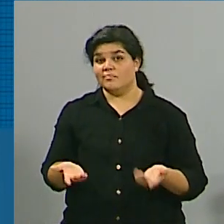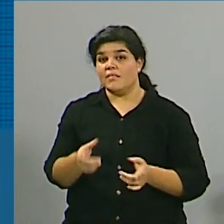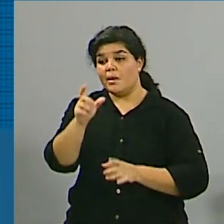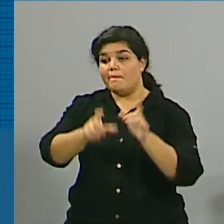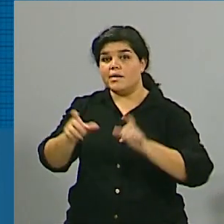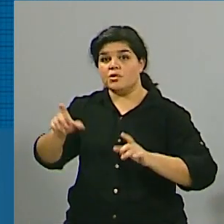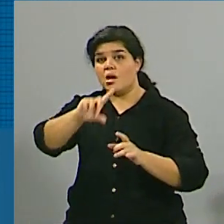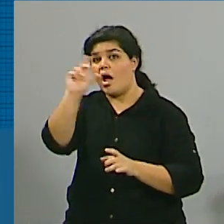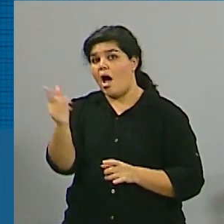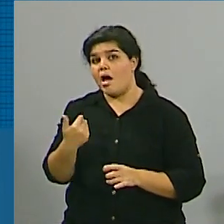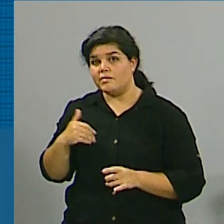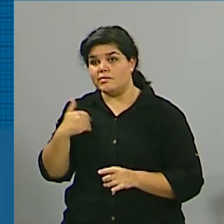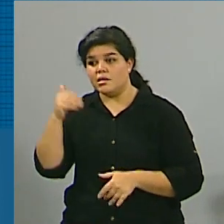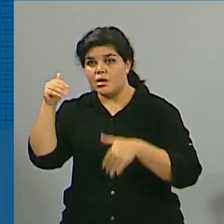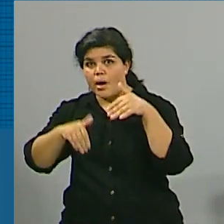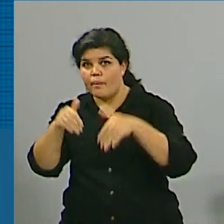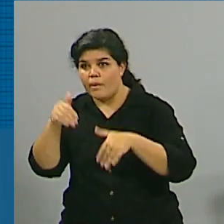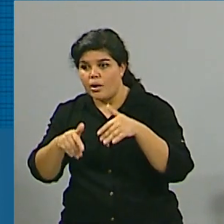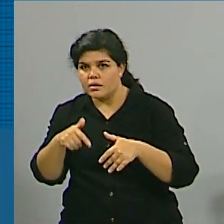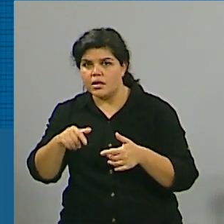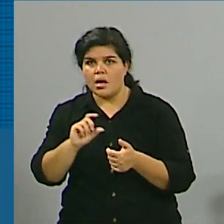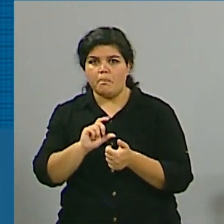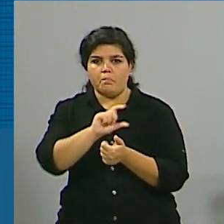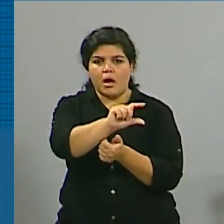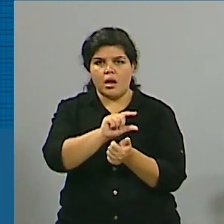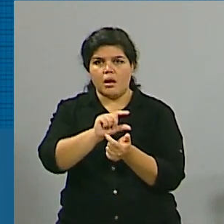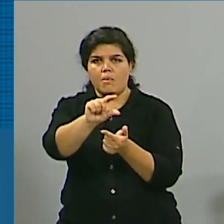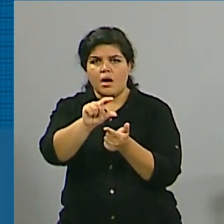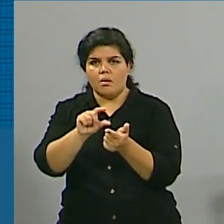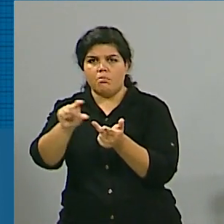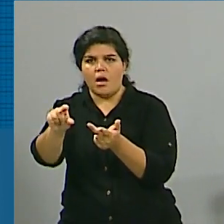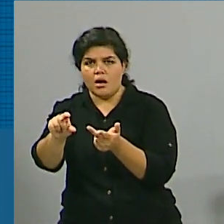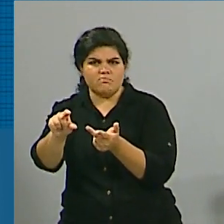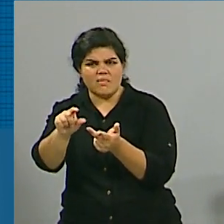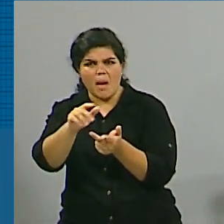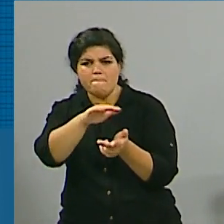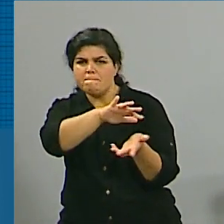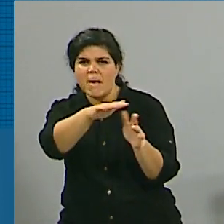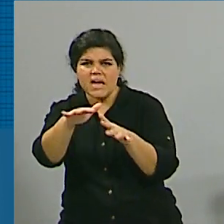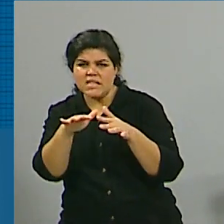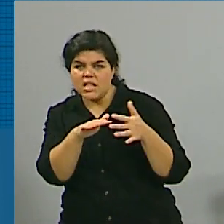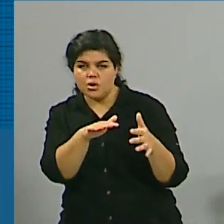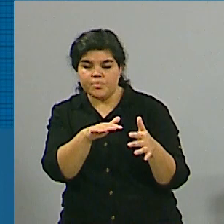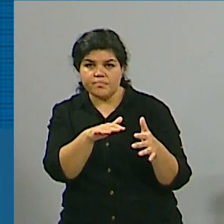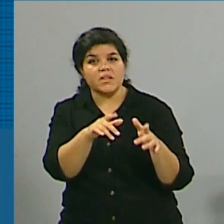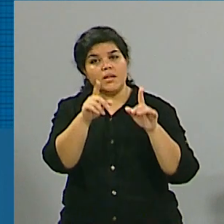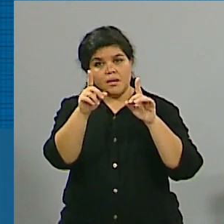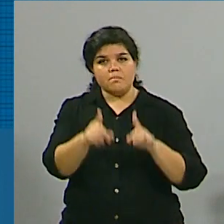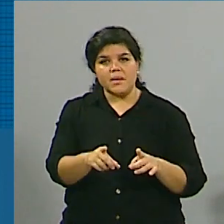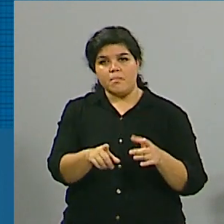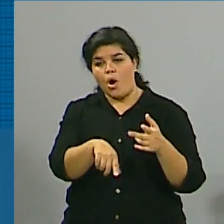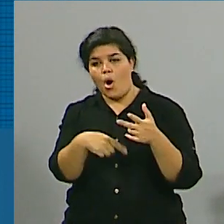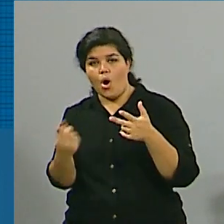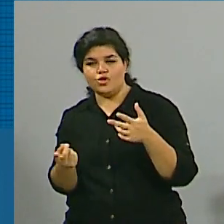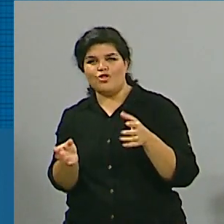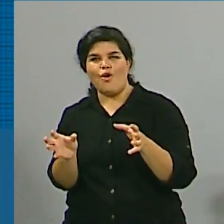cual cada fuerza se está llevando tres partes casi iguales y en la cual también existe un 15% de indecisos, que esto van a